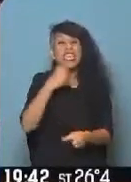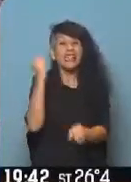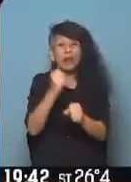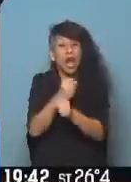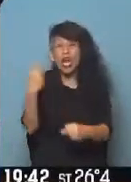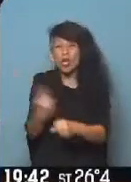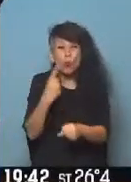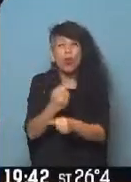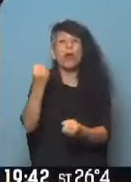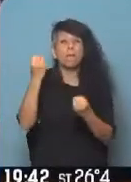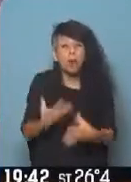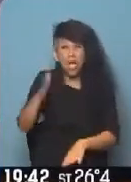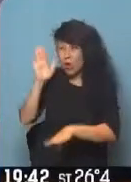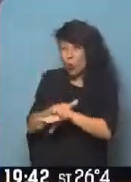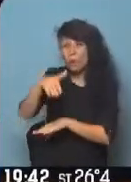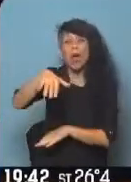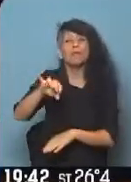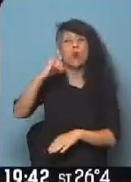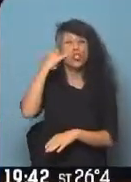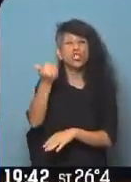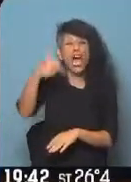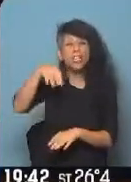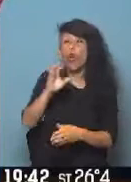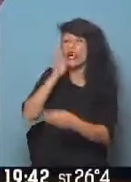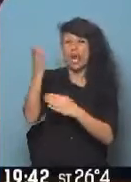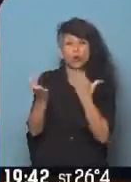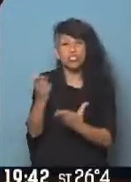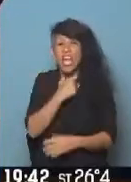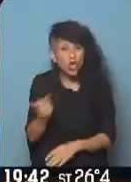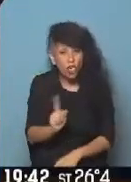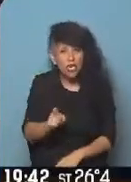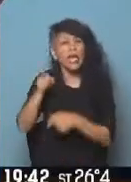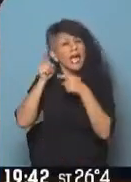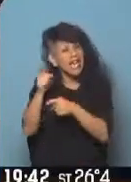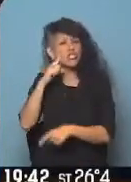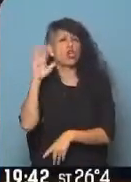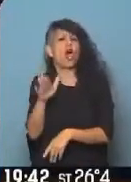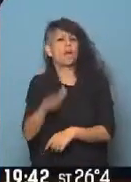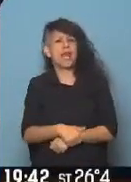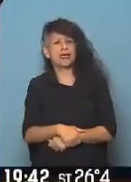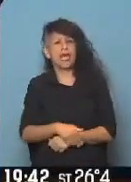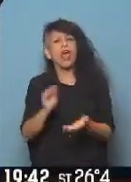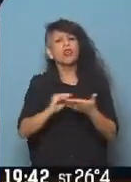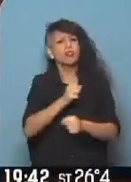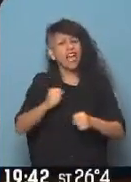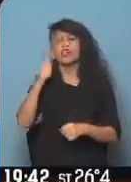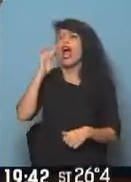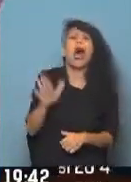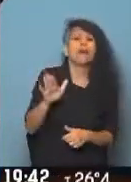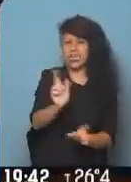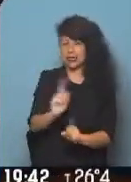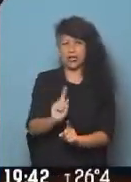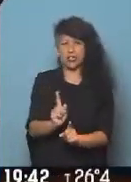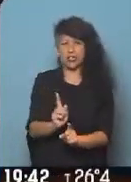delincuentes no quieren dar y no quieren dar ninguna explicación a la justicia esas son las amenazas a la democracia no la doctora carrió y eso lo tiene